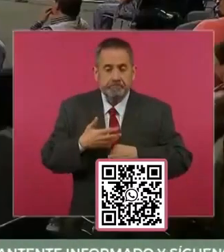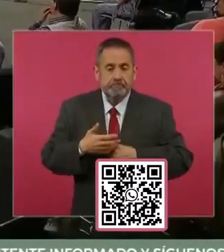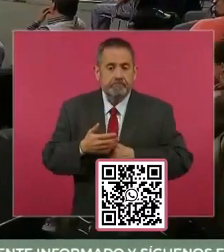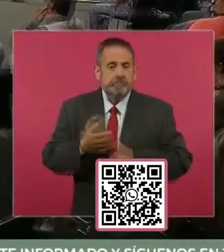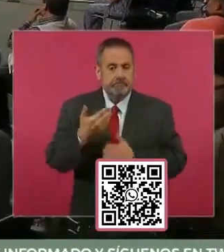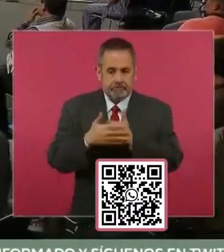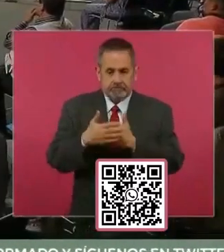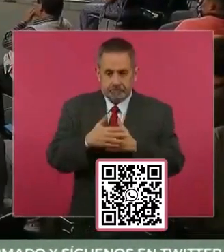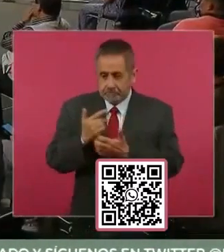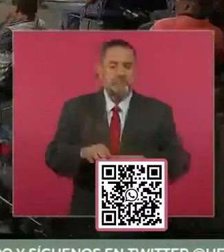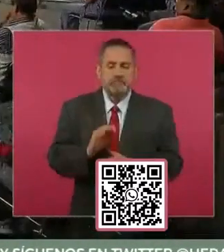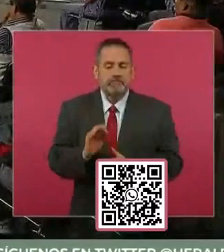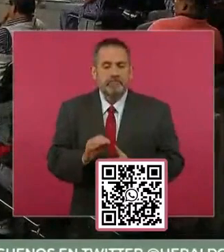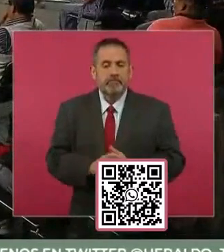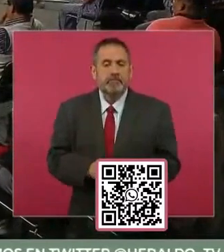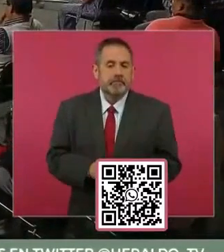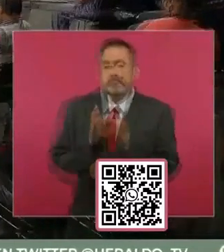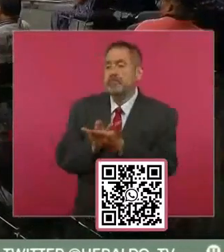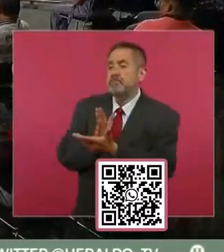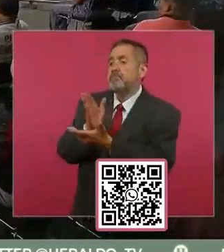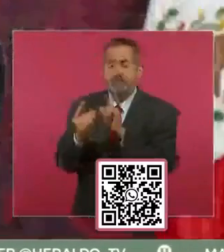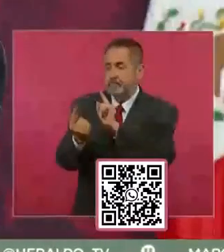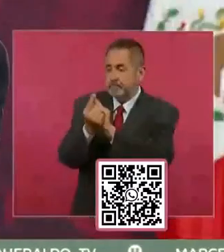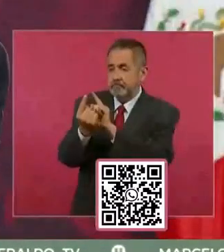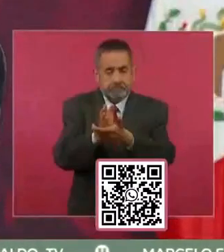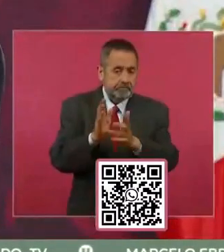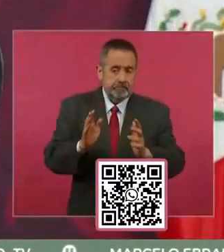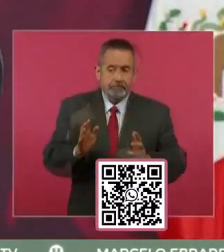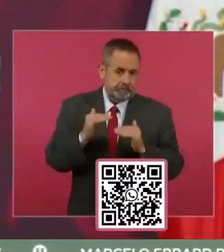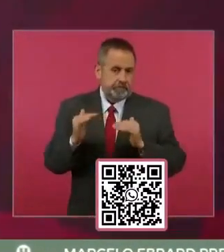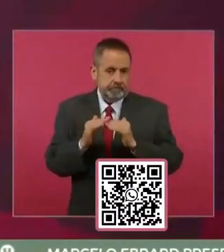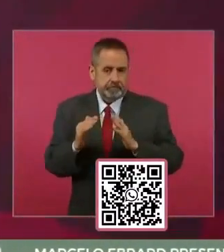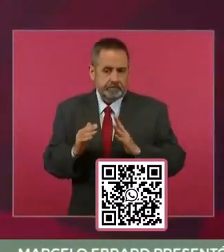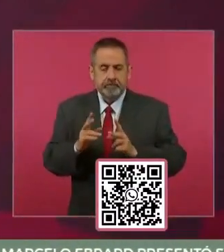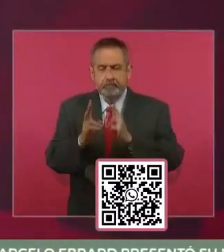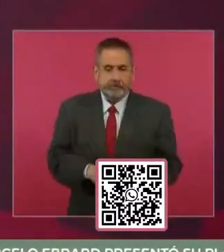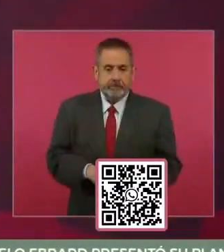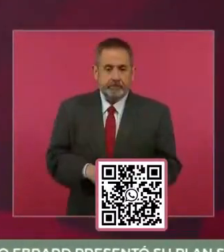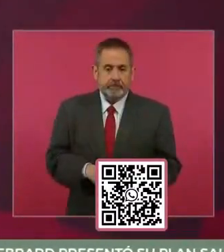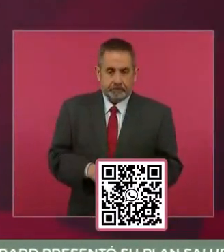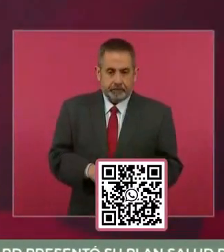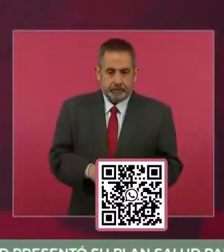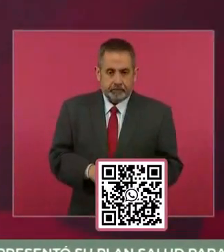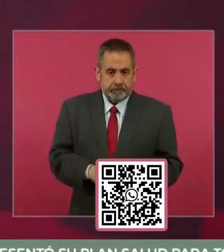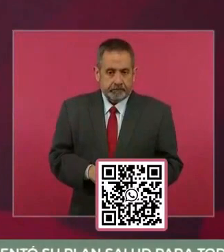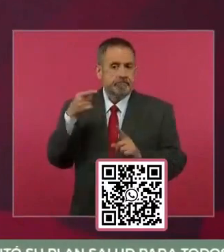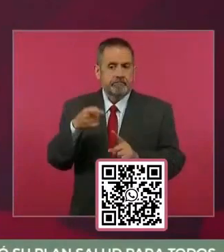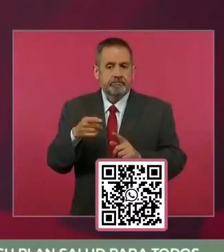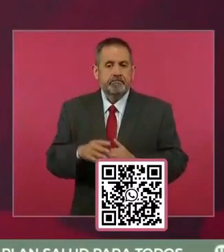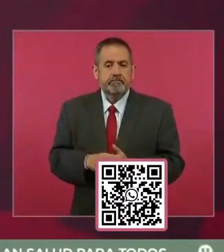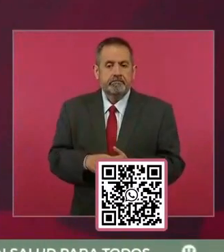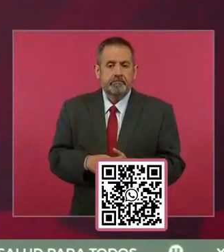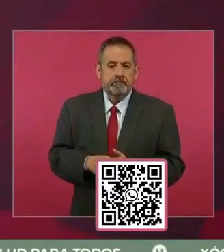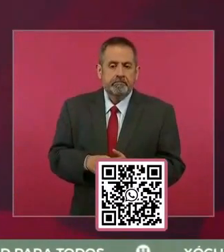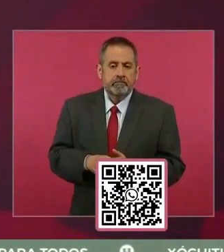cuando terminemos de hacer el censo. Pero ese es el método principal, la visita a las casas, hablar con los familiares. No se trata de